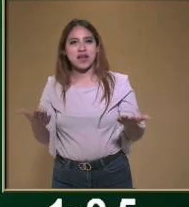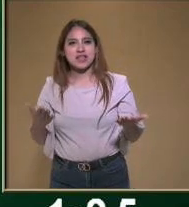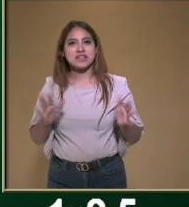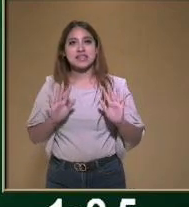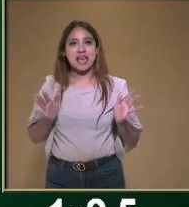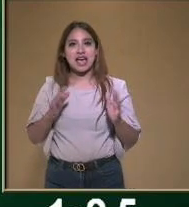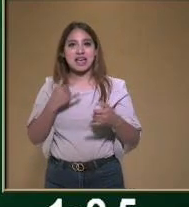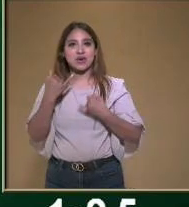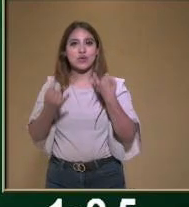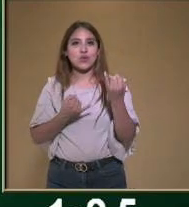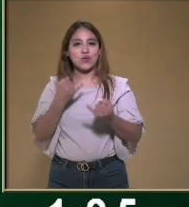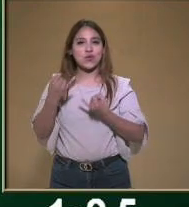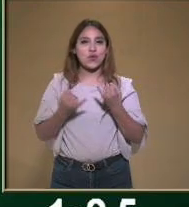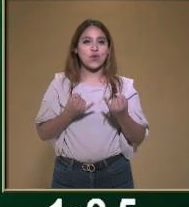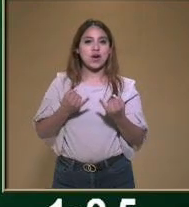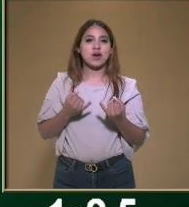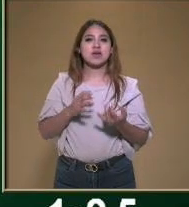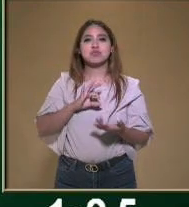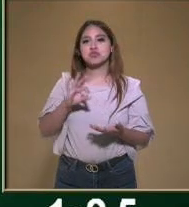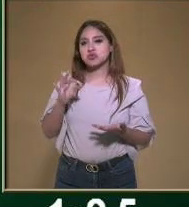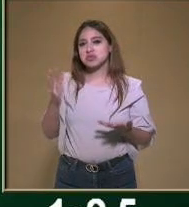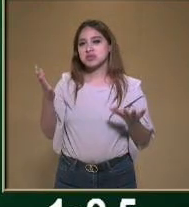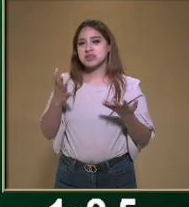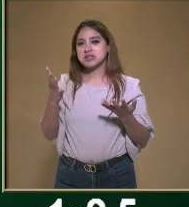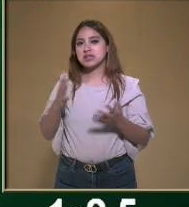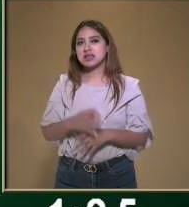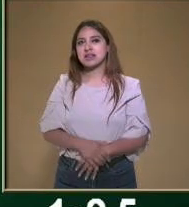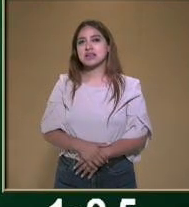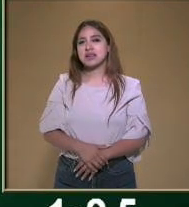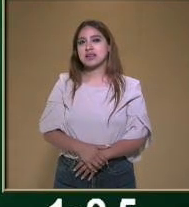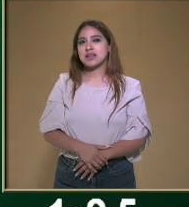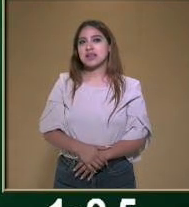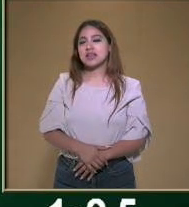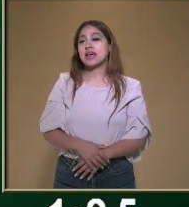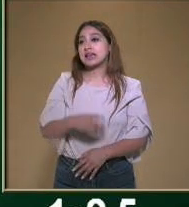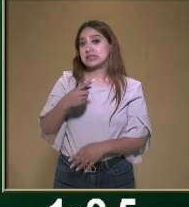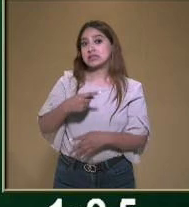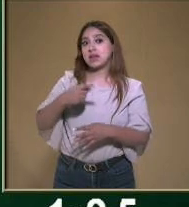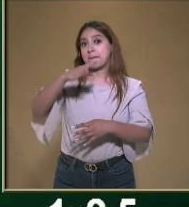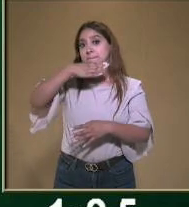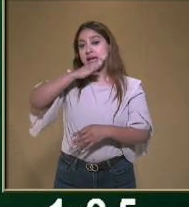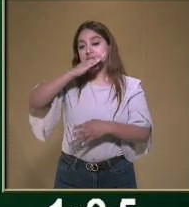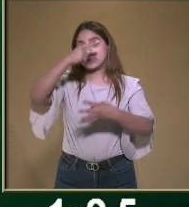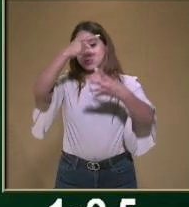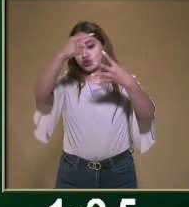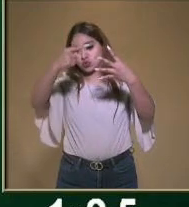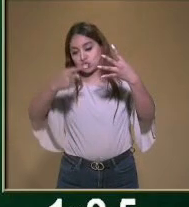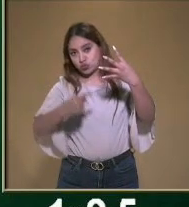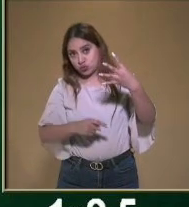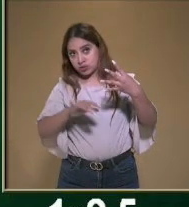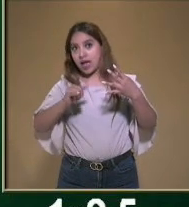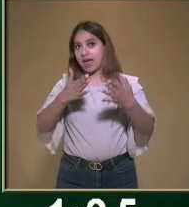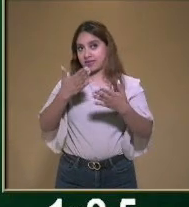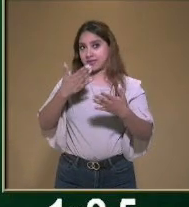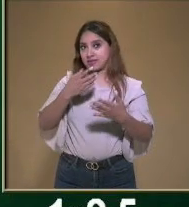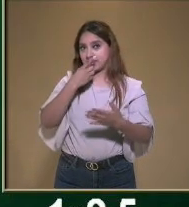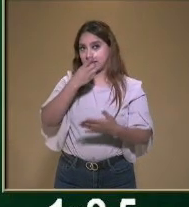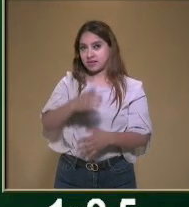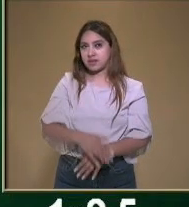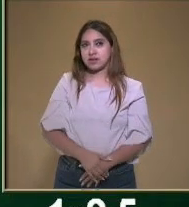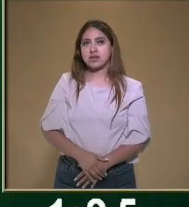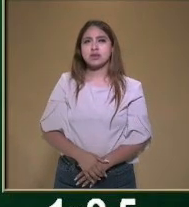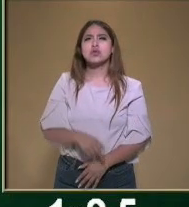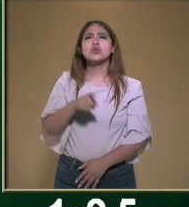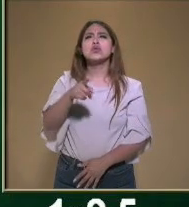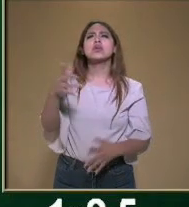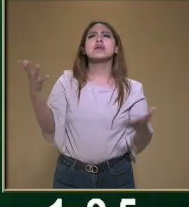el juego. Si se pudieron dar cuenta, pues este tiene que ver con los derivados del maíz que mencionamos. Ahora, ¿qué vas a realizar